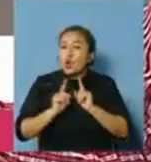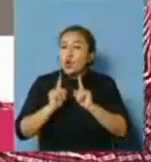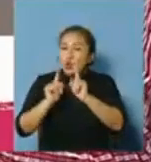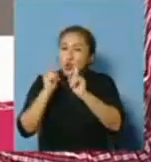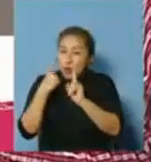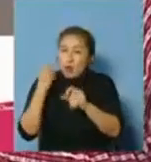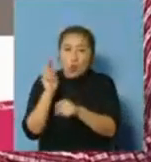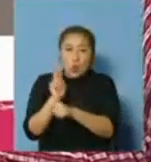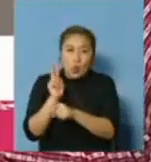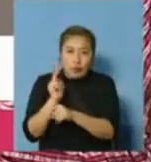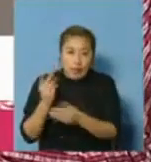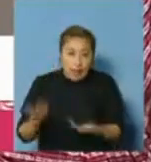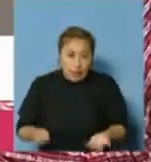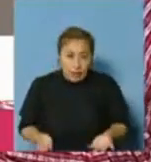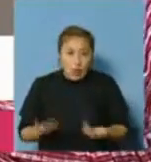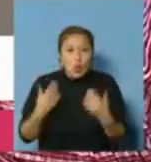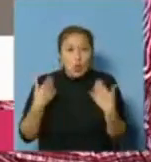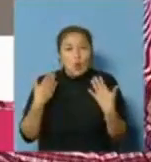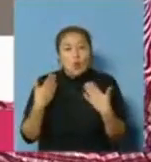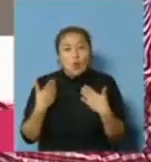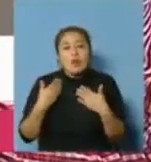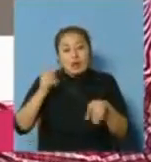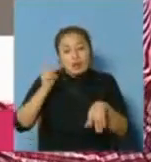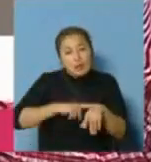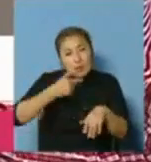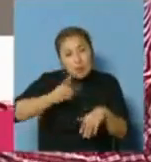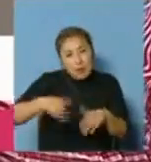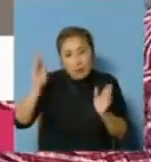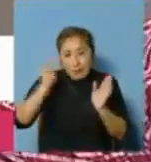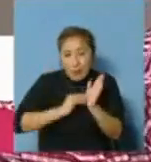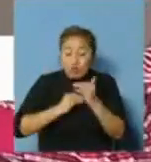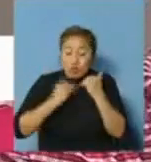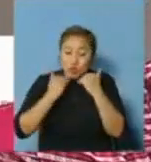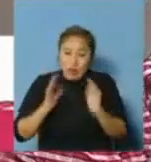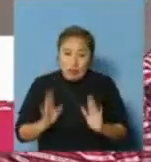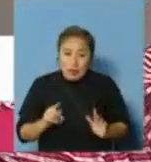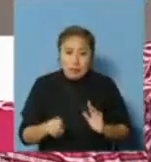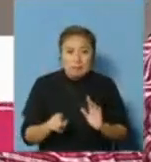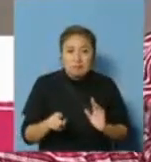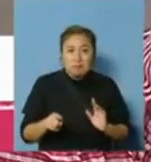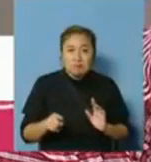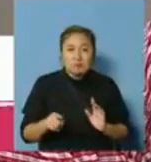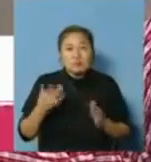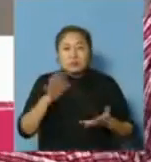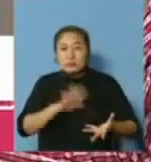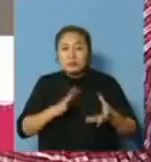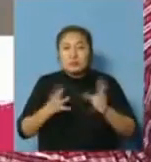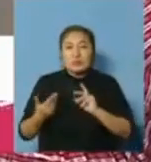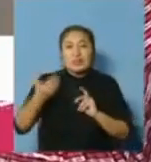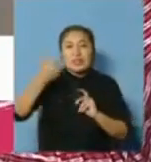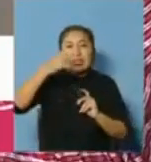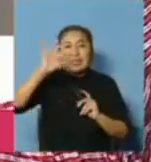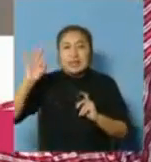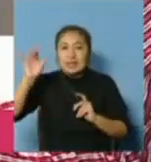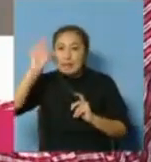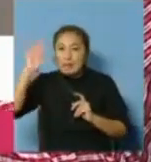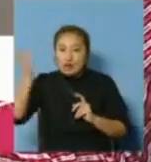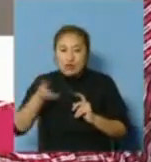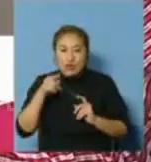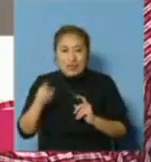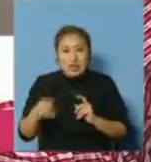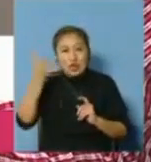cubriendo y en una de esas se puede prorrogar eso no lo sabemos más o menos un 60 por ciento